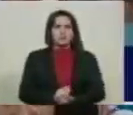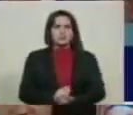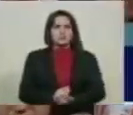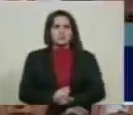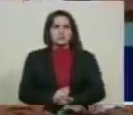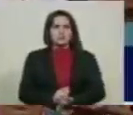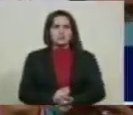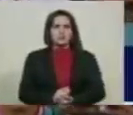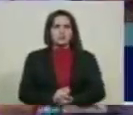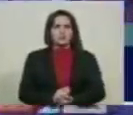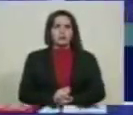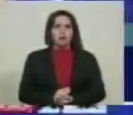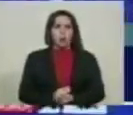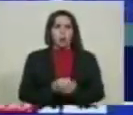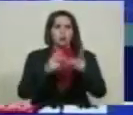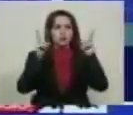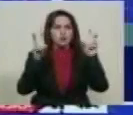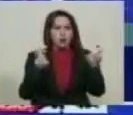hacia un nuevo estadio,